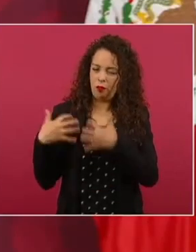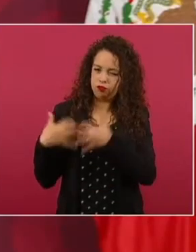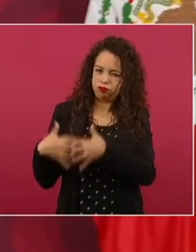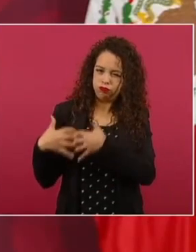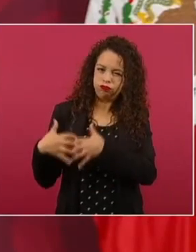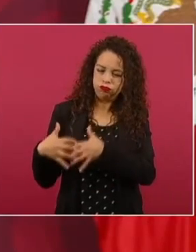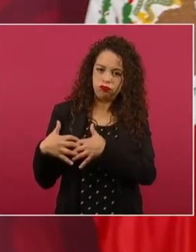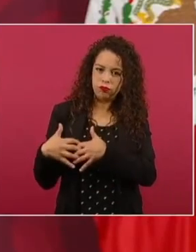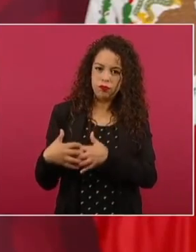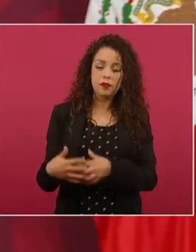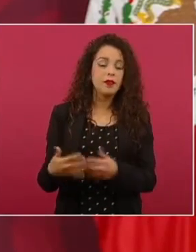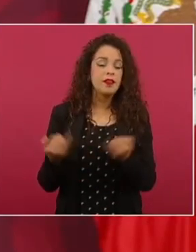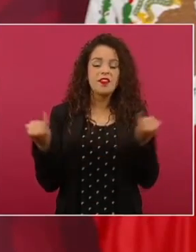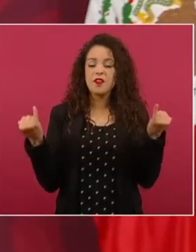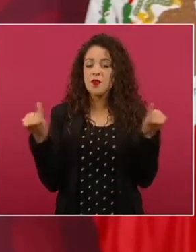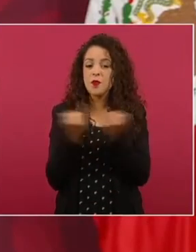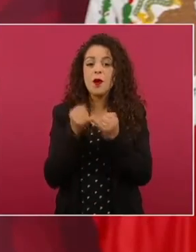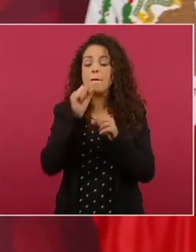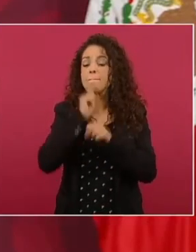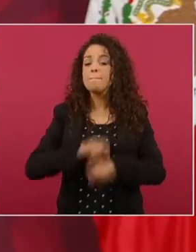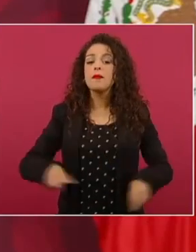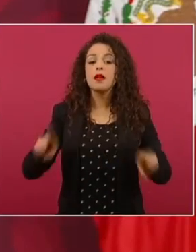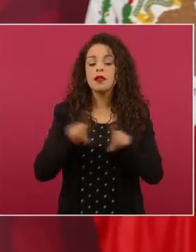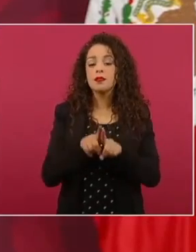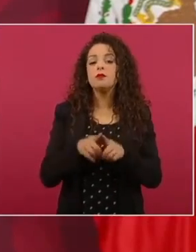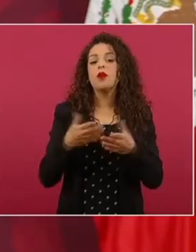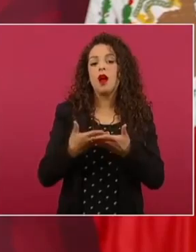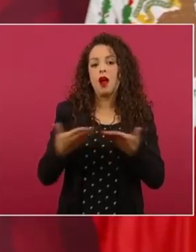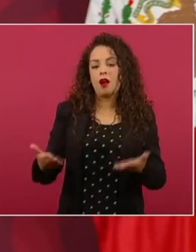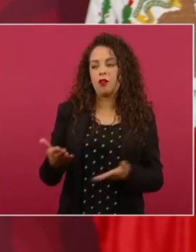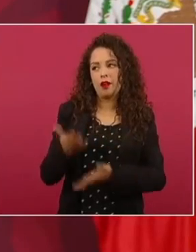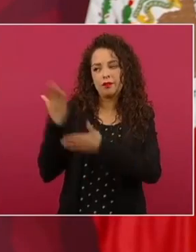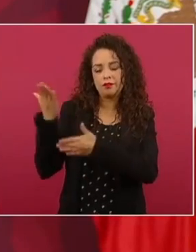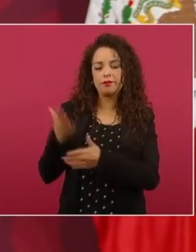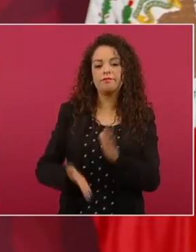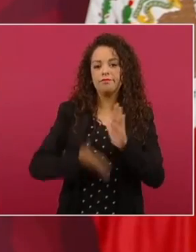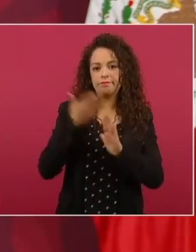Va a pasar en el caso de Dos Bocas.